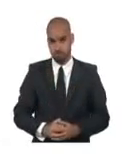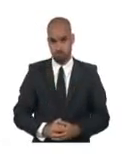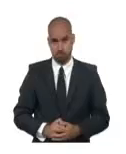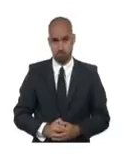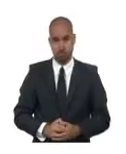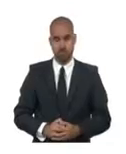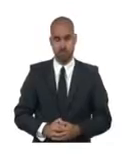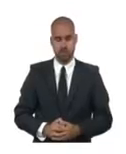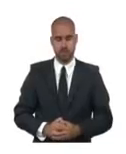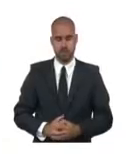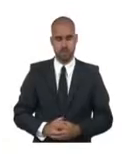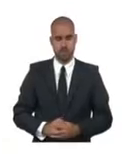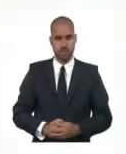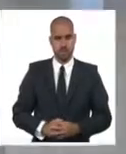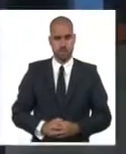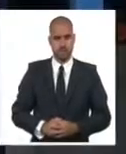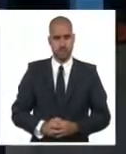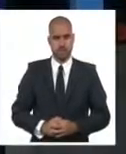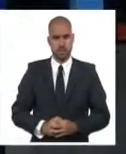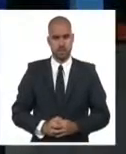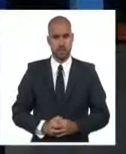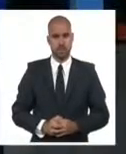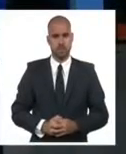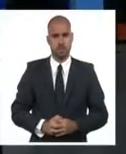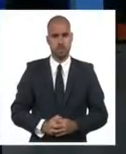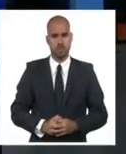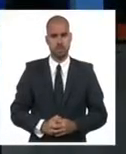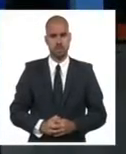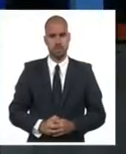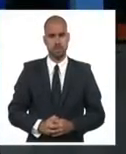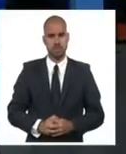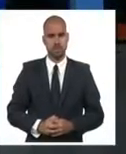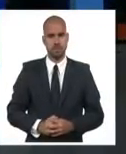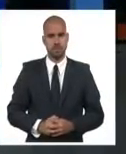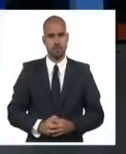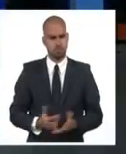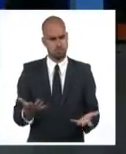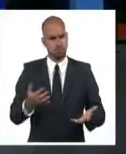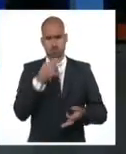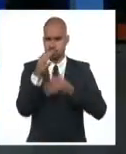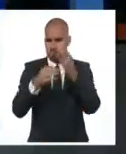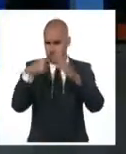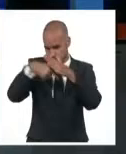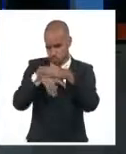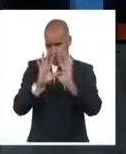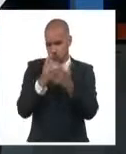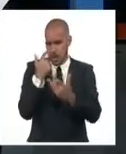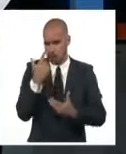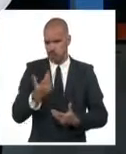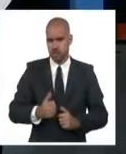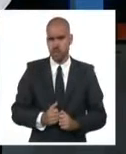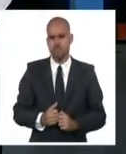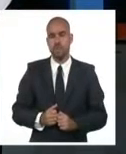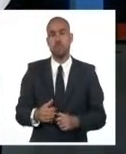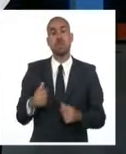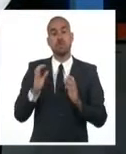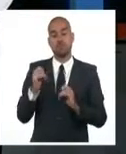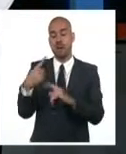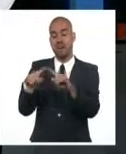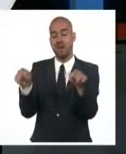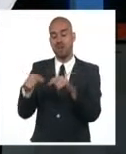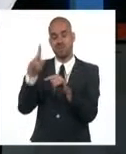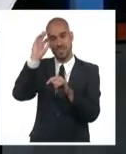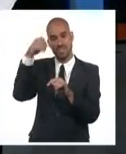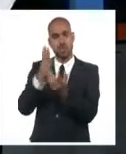Sistema Informativo de la Televisión Cubana. ¿Qué tal si hacemos un poco más de contexto? El tiroteo ocurrido en las aulas de la escuela primaria de